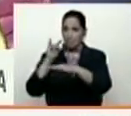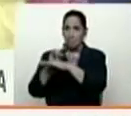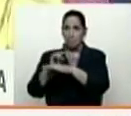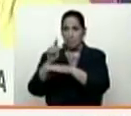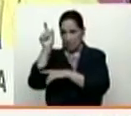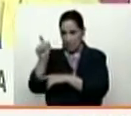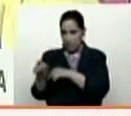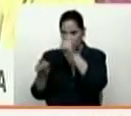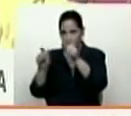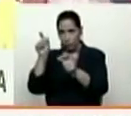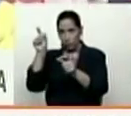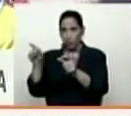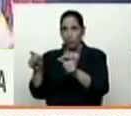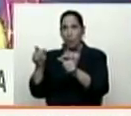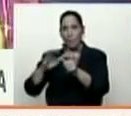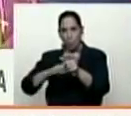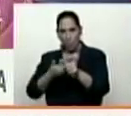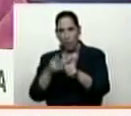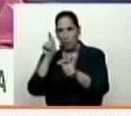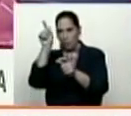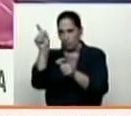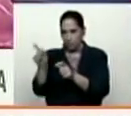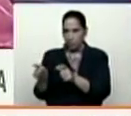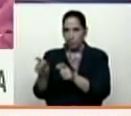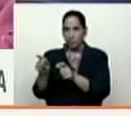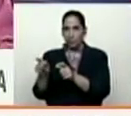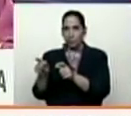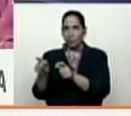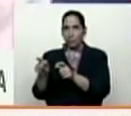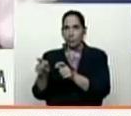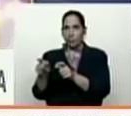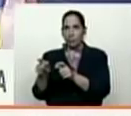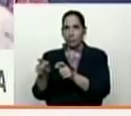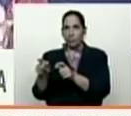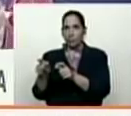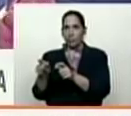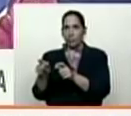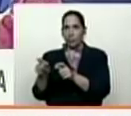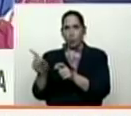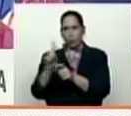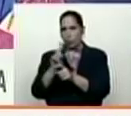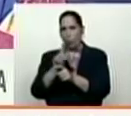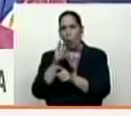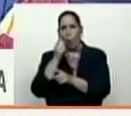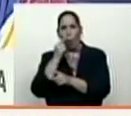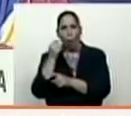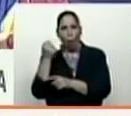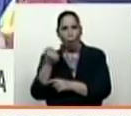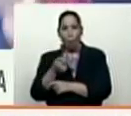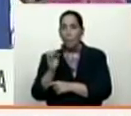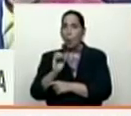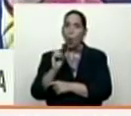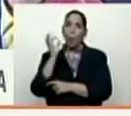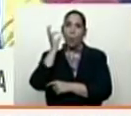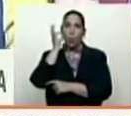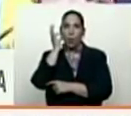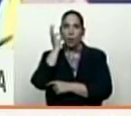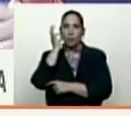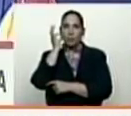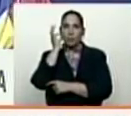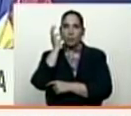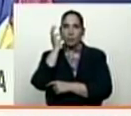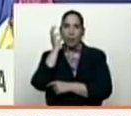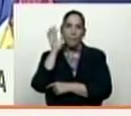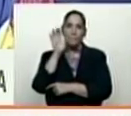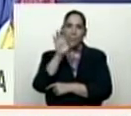podemos personificar esto. En el fondo no es a un hombre ni es a una mujer, es a la